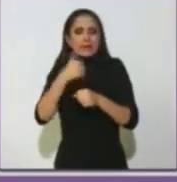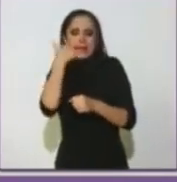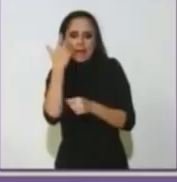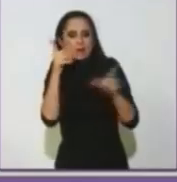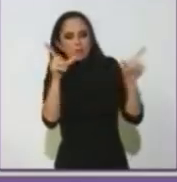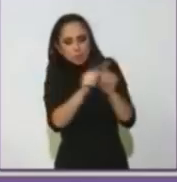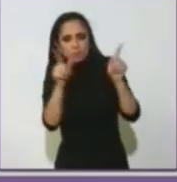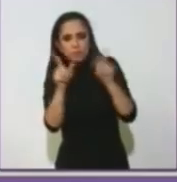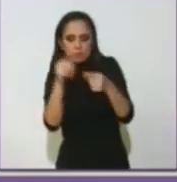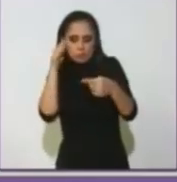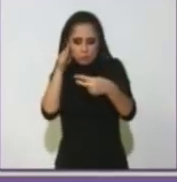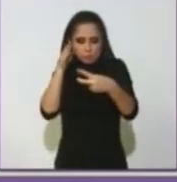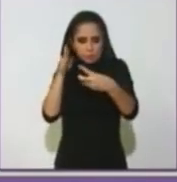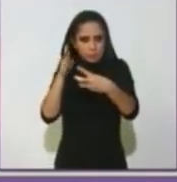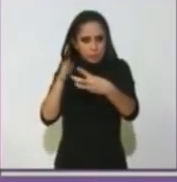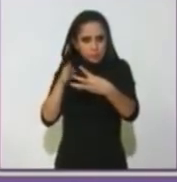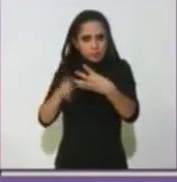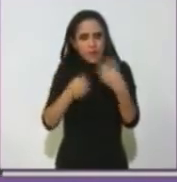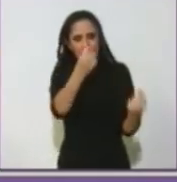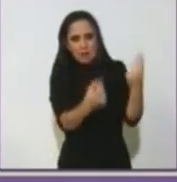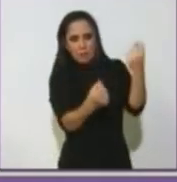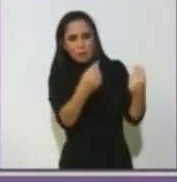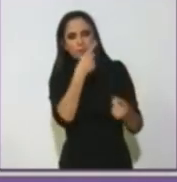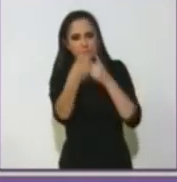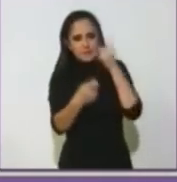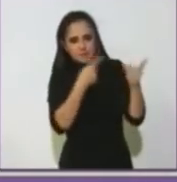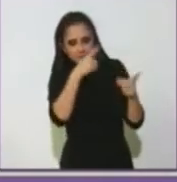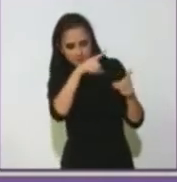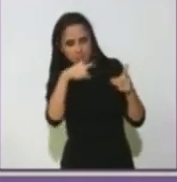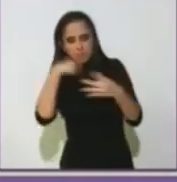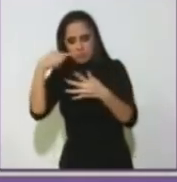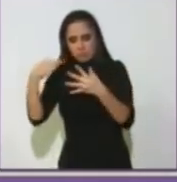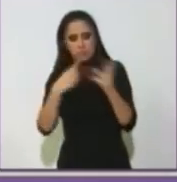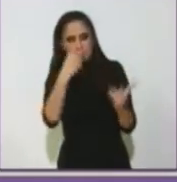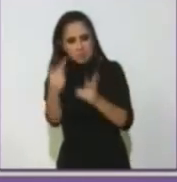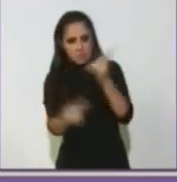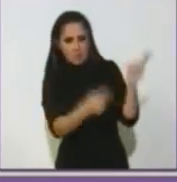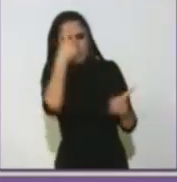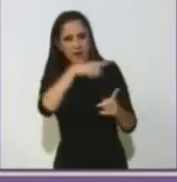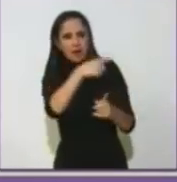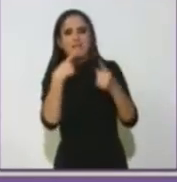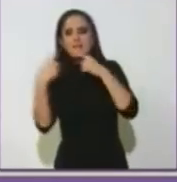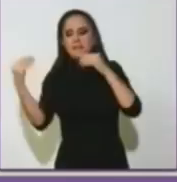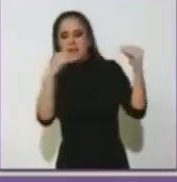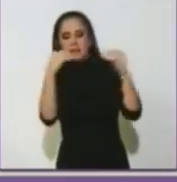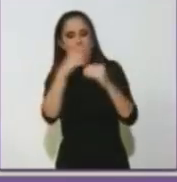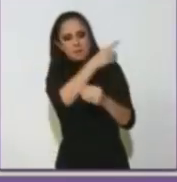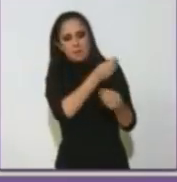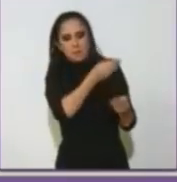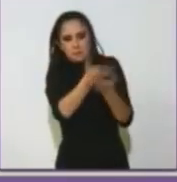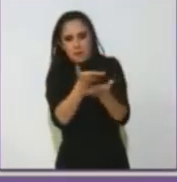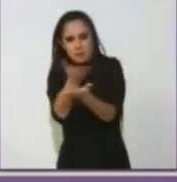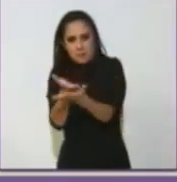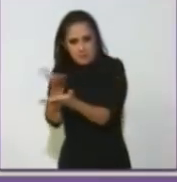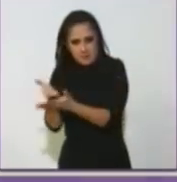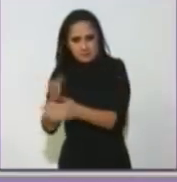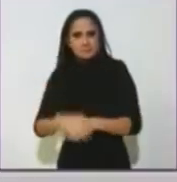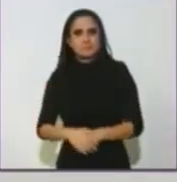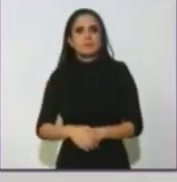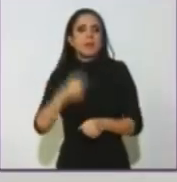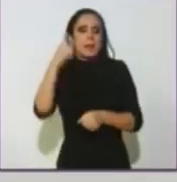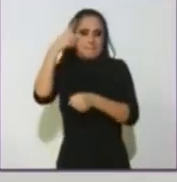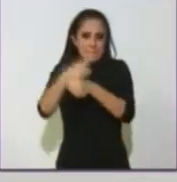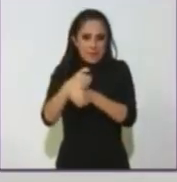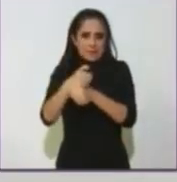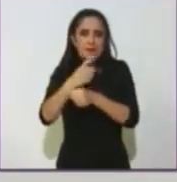sobre algunos de los elementos que han dicho que ellos pero puedan abonar al debate a ver y también en sorteo no primero